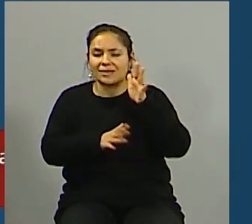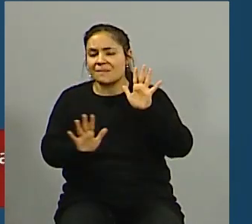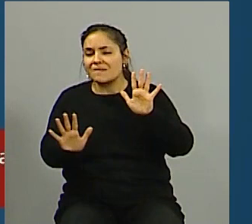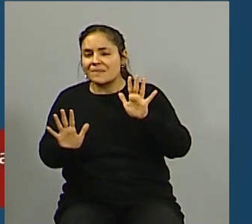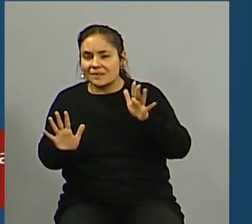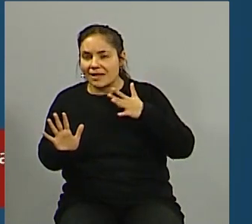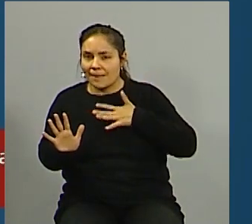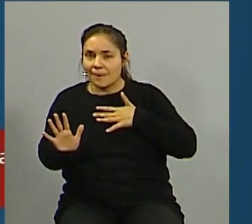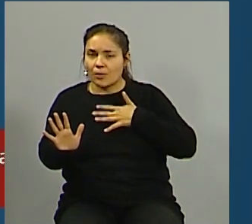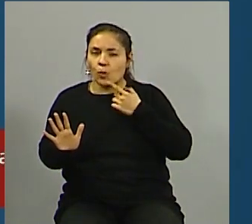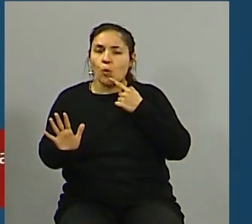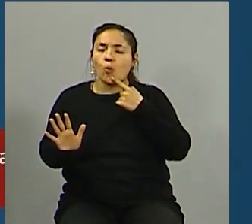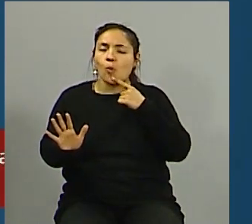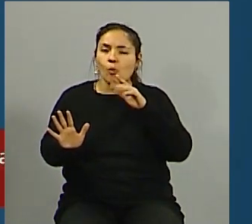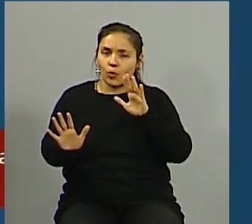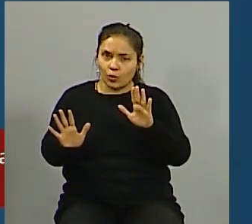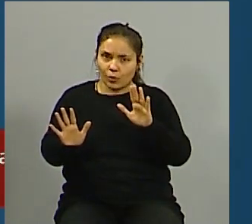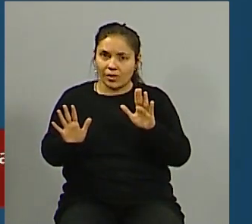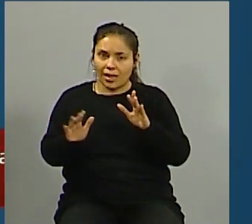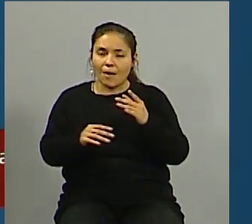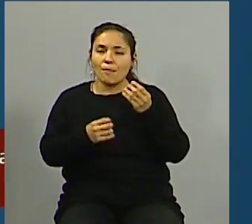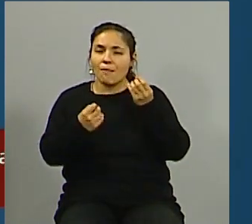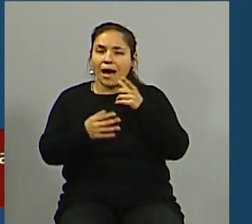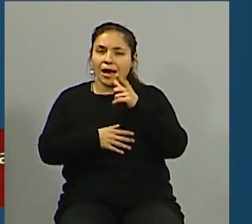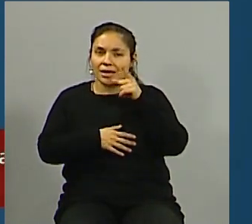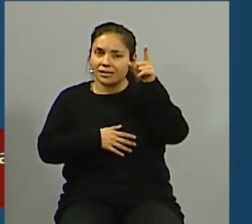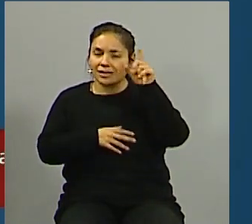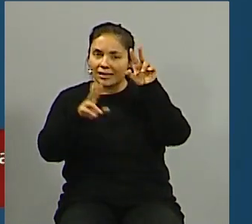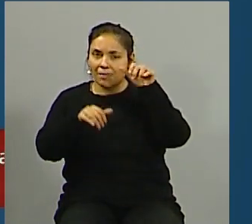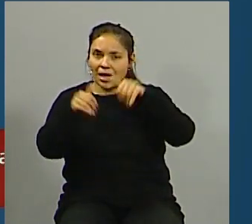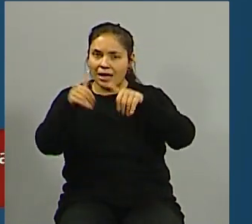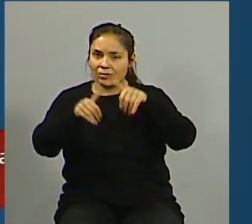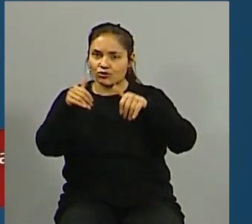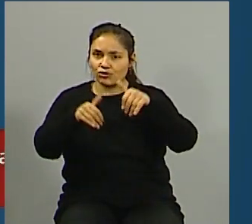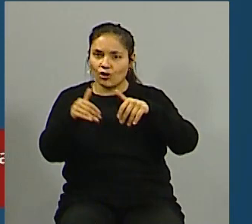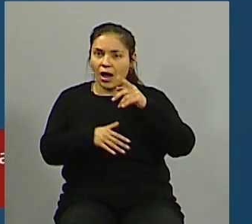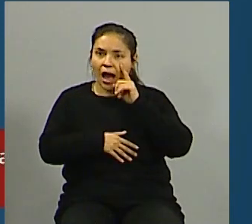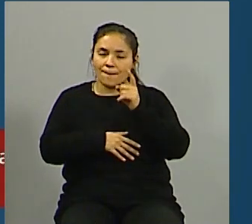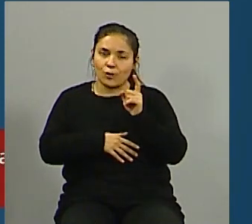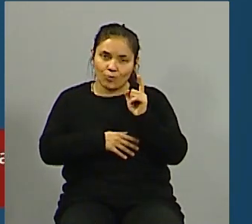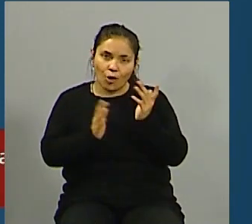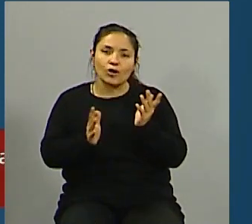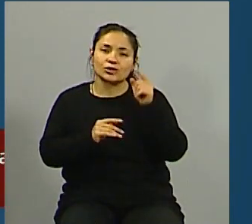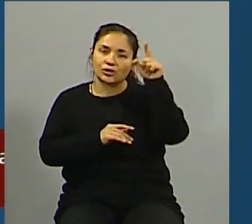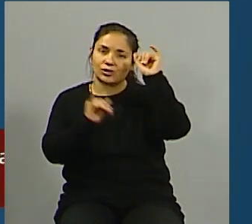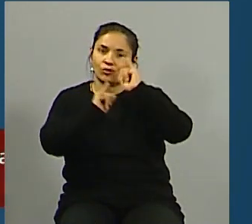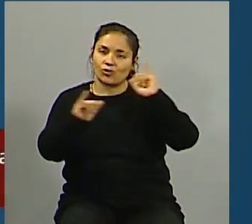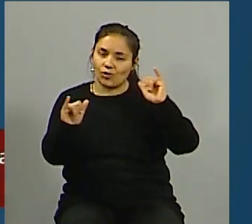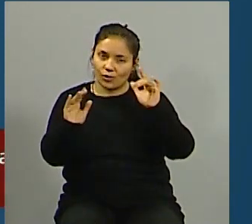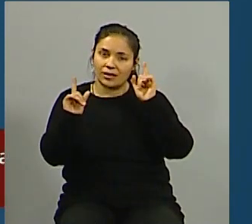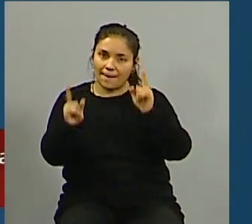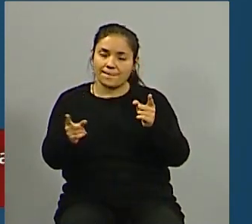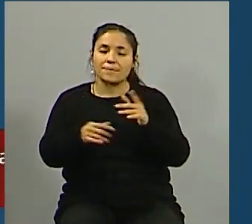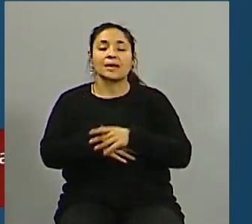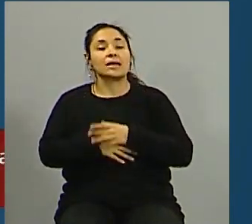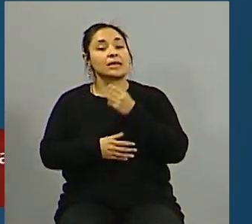me permito dudar un poco de las intenciones en materia electoral que puedan tener desde ese medio, ¿no? Ahora, ¿qué